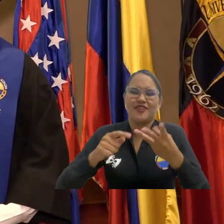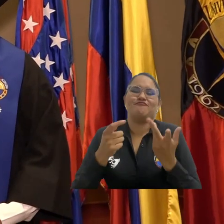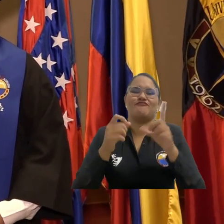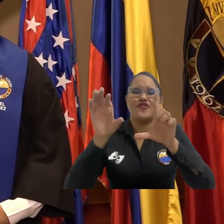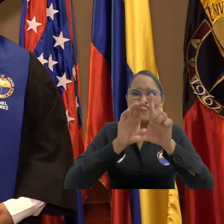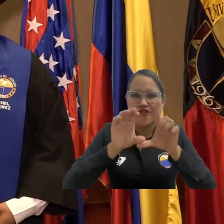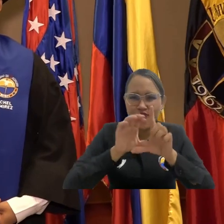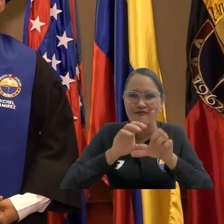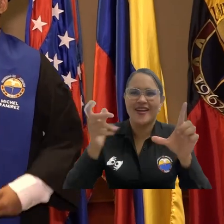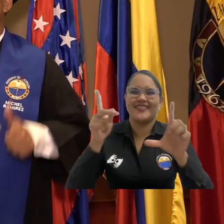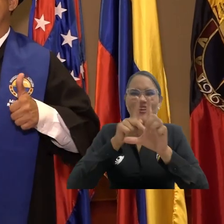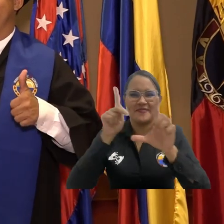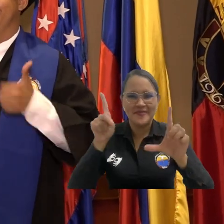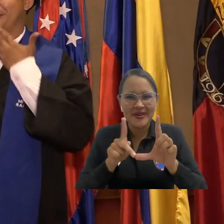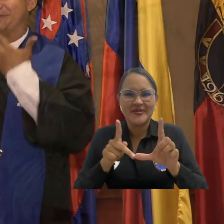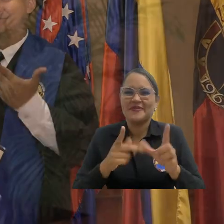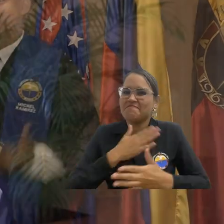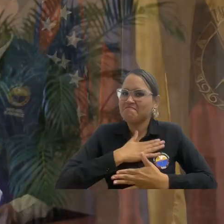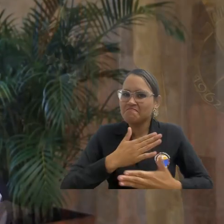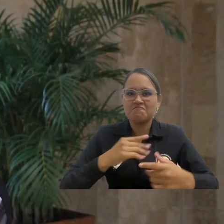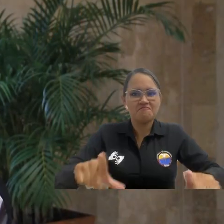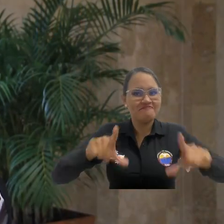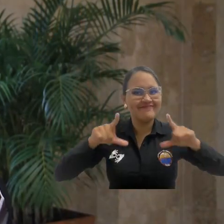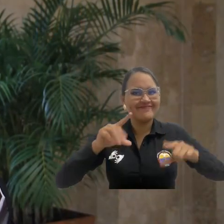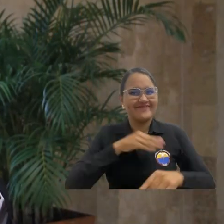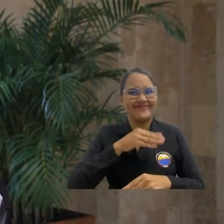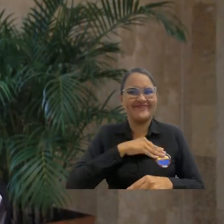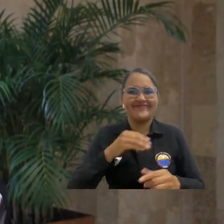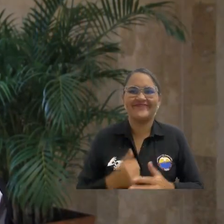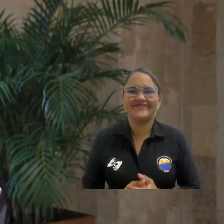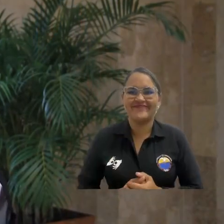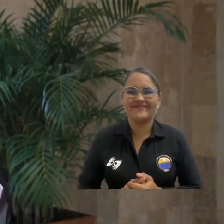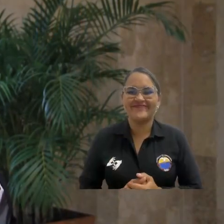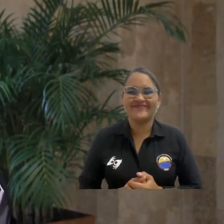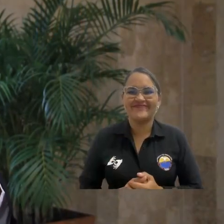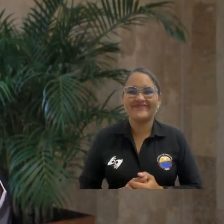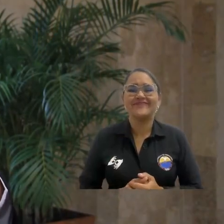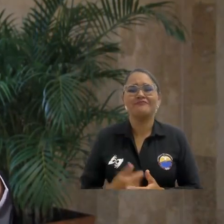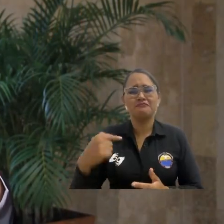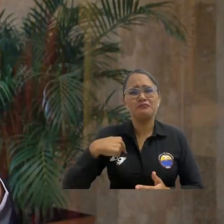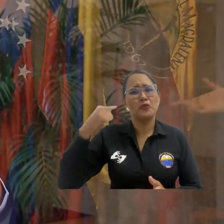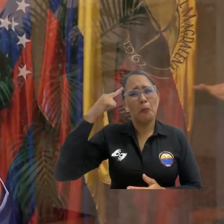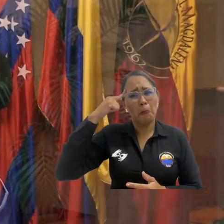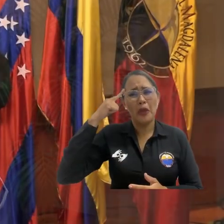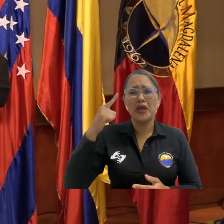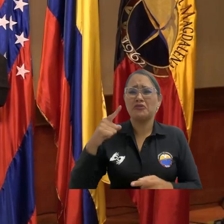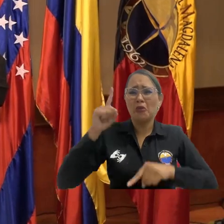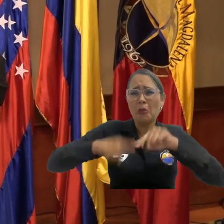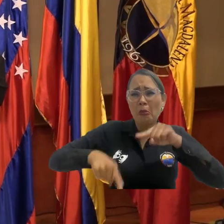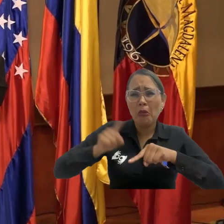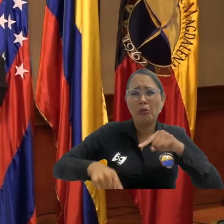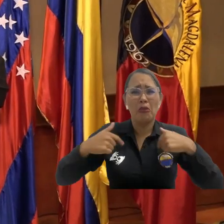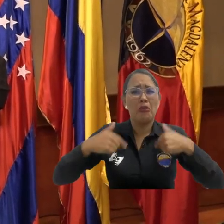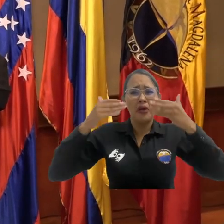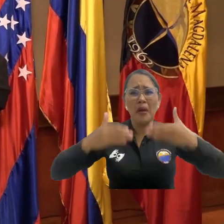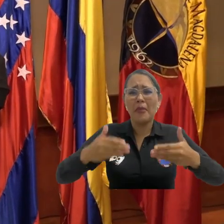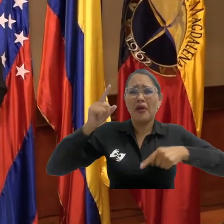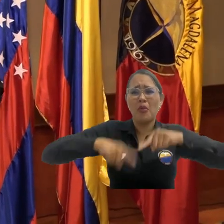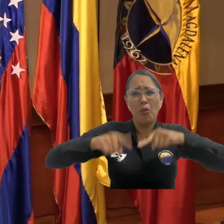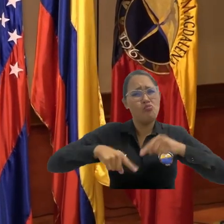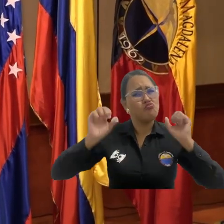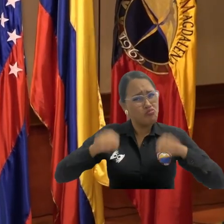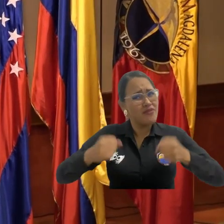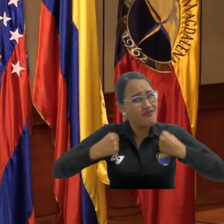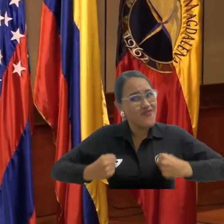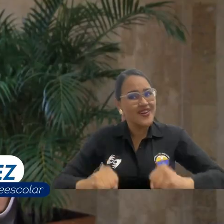educación infantil, informática y preescolar. A pesar de una discapacidad, siempre me esforcé a mí misma. Nunca dije que